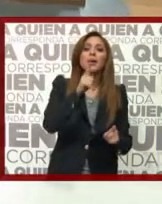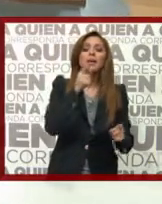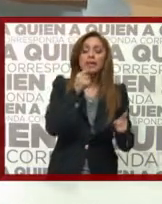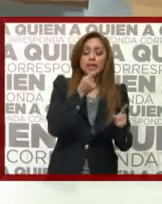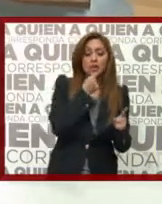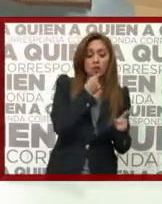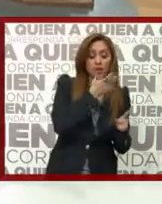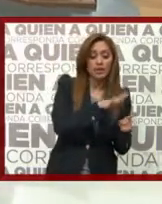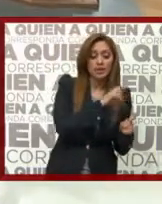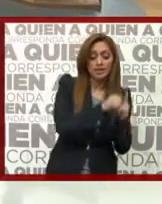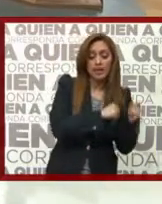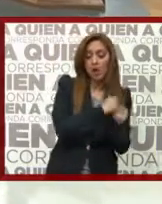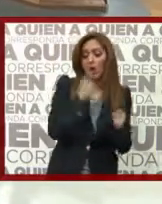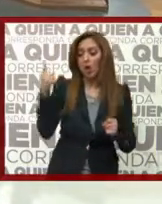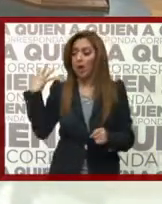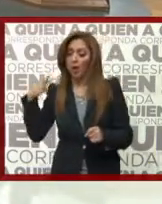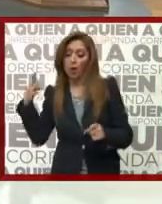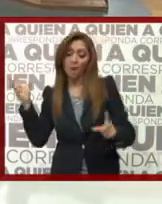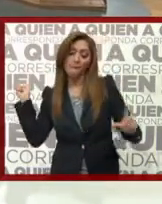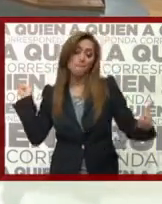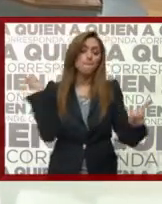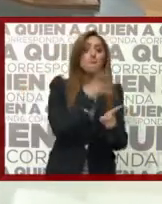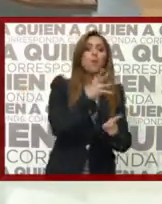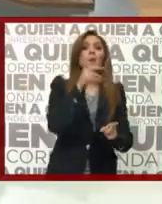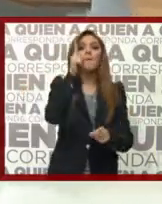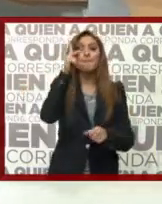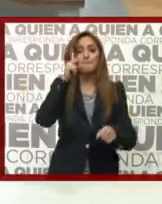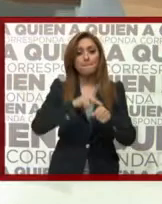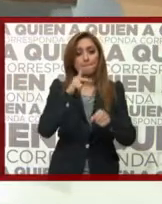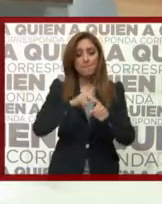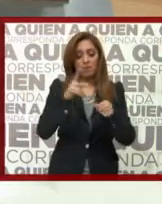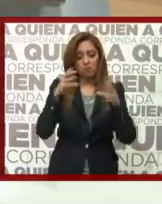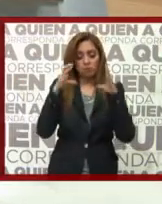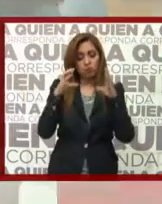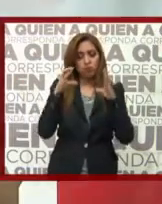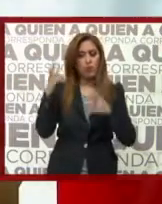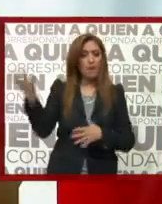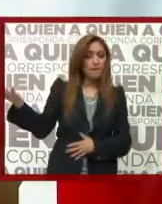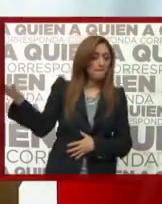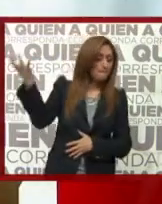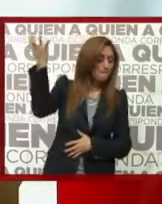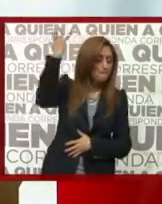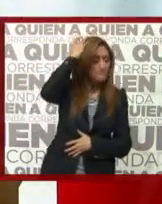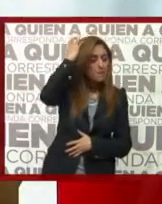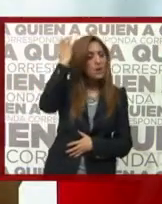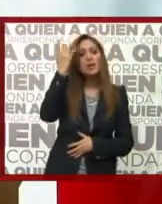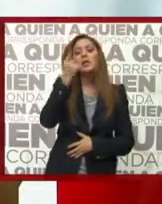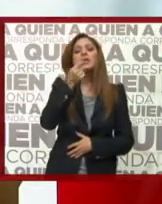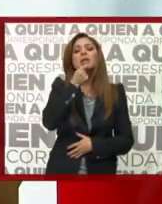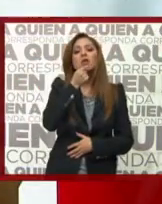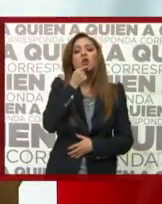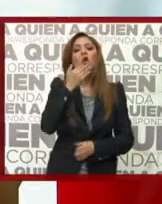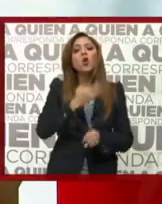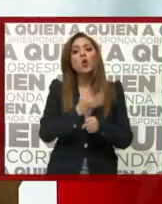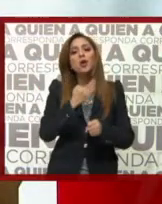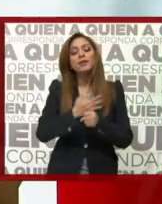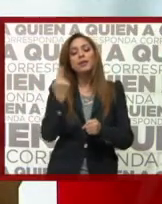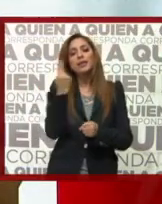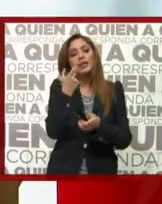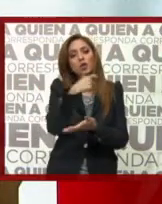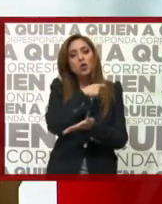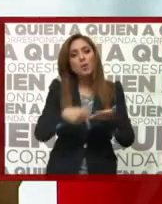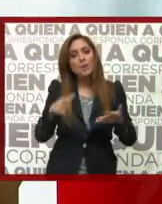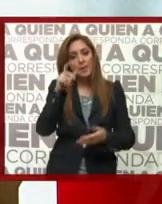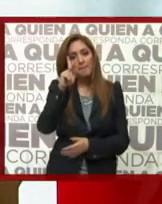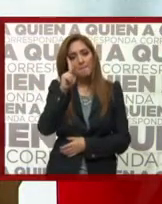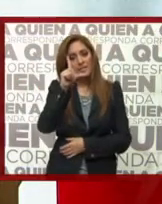uno de 14, donde avienta una piedra, un trozo de cemento sobre la cabeza de esta criatura y están tratando de comprar